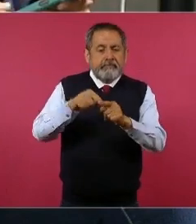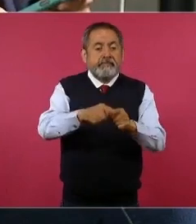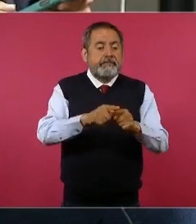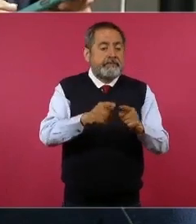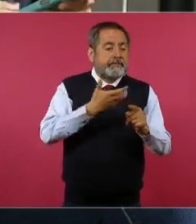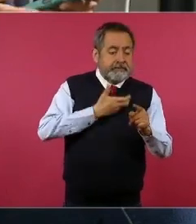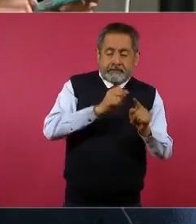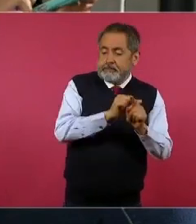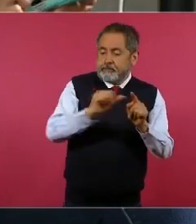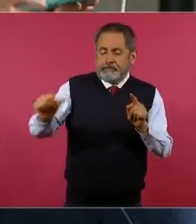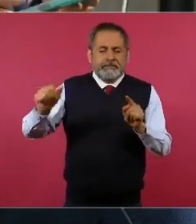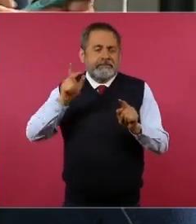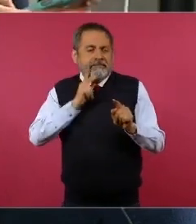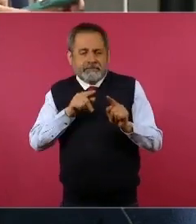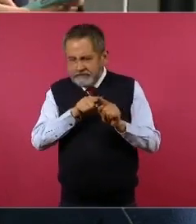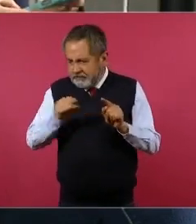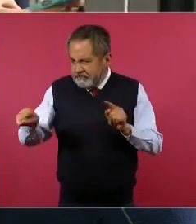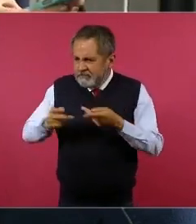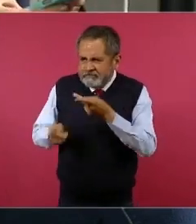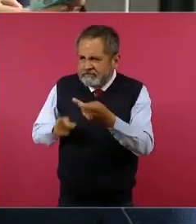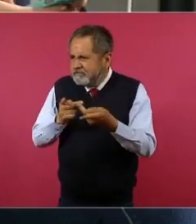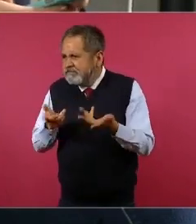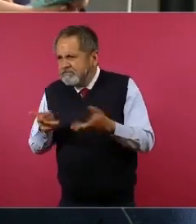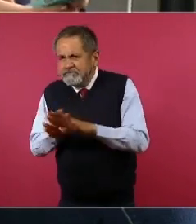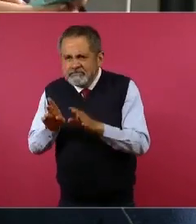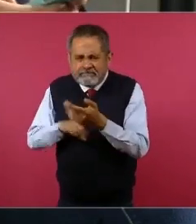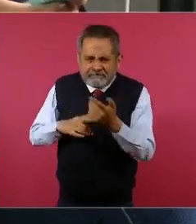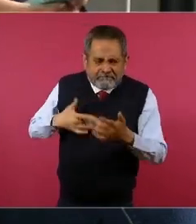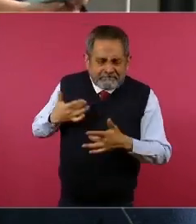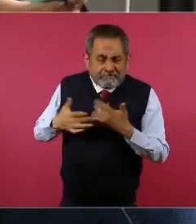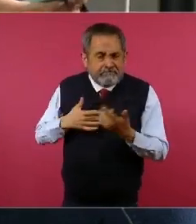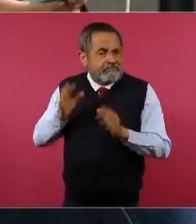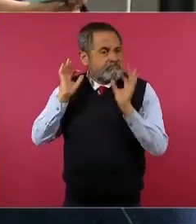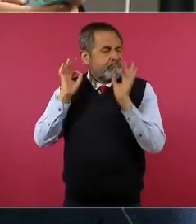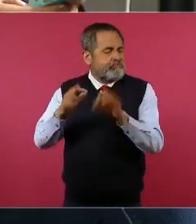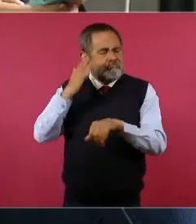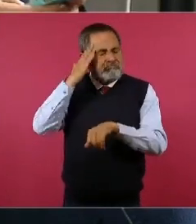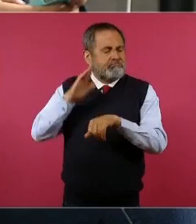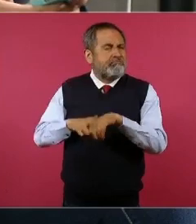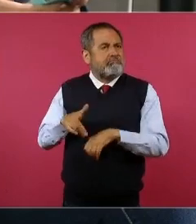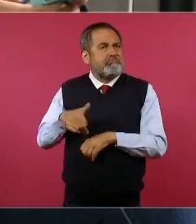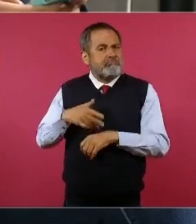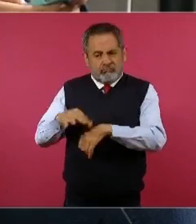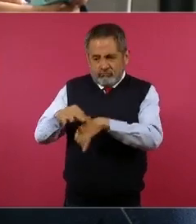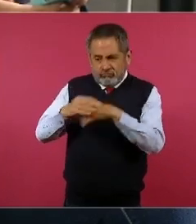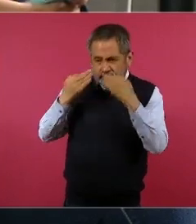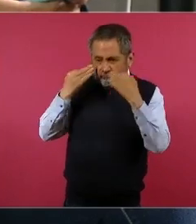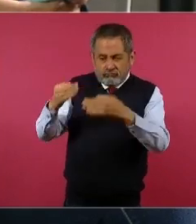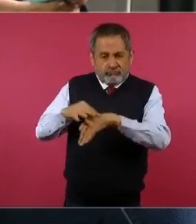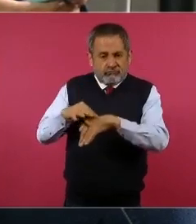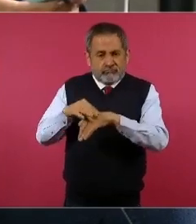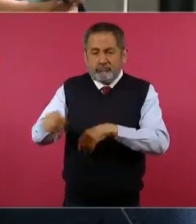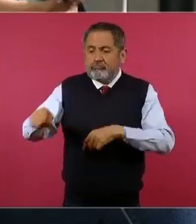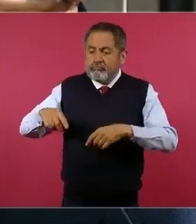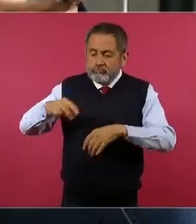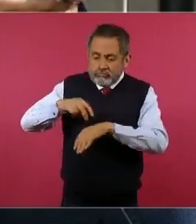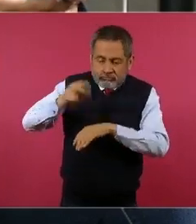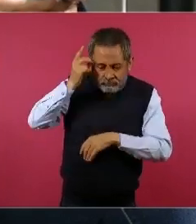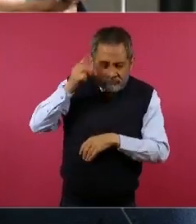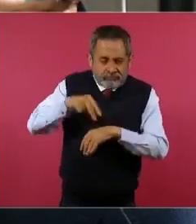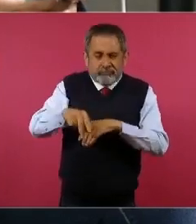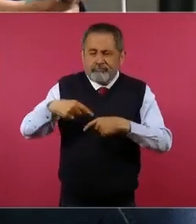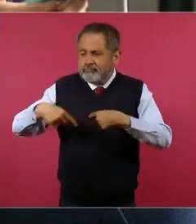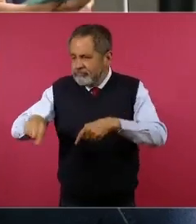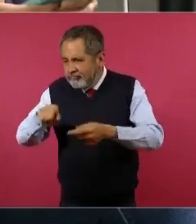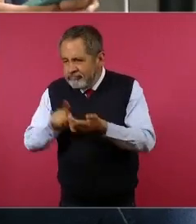Zócalo, aprendiendo bajo las carpas el significado de ese acontecimiento. Fui testigo del ajedrez, el futbolito, la feria, la